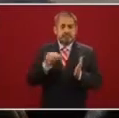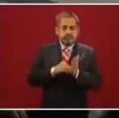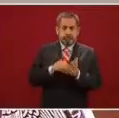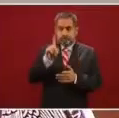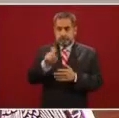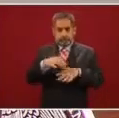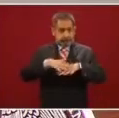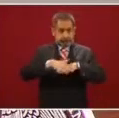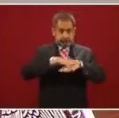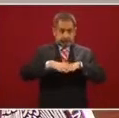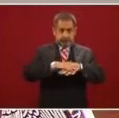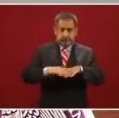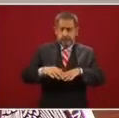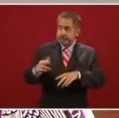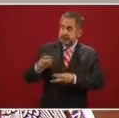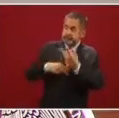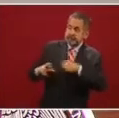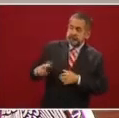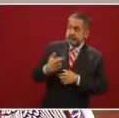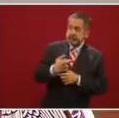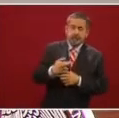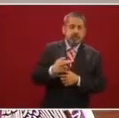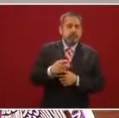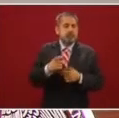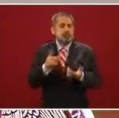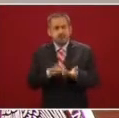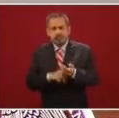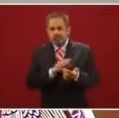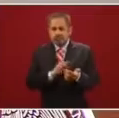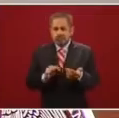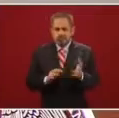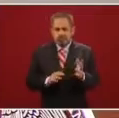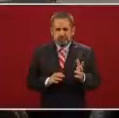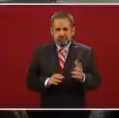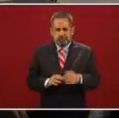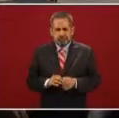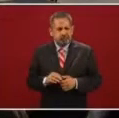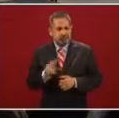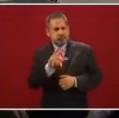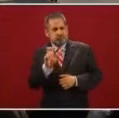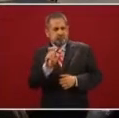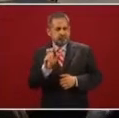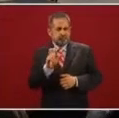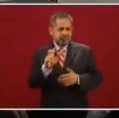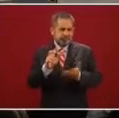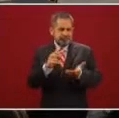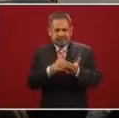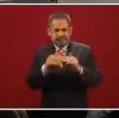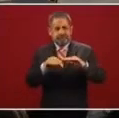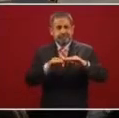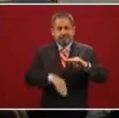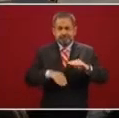aguas superficiales que viene del río Colorado y cerca de unos 800 y cacho